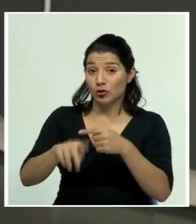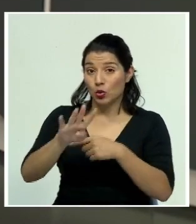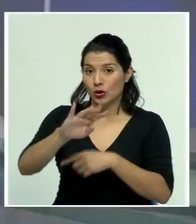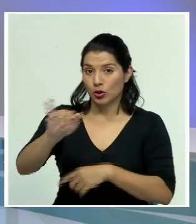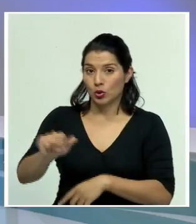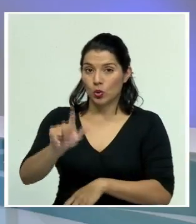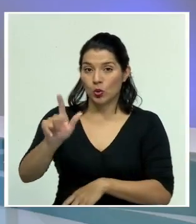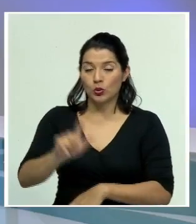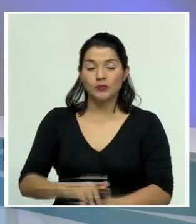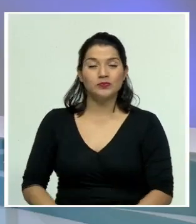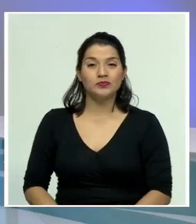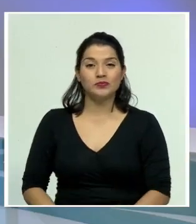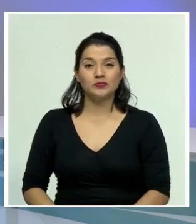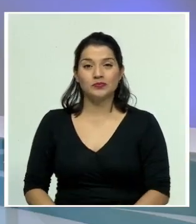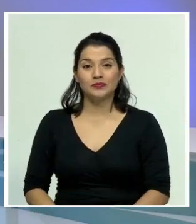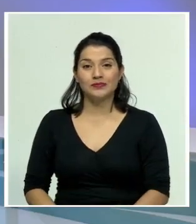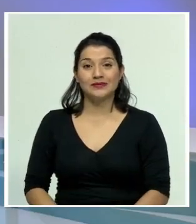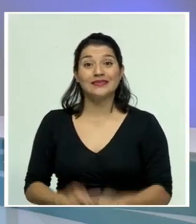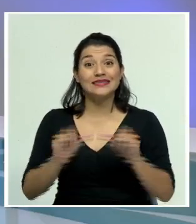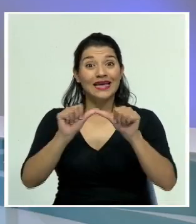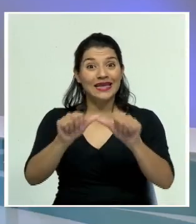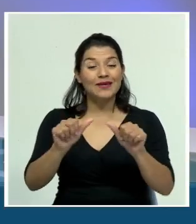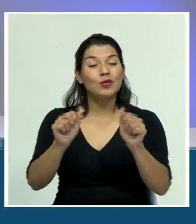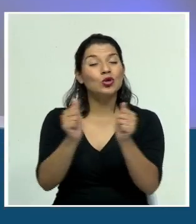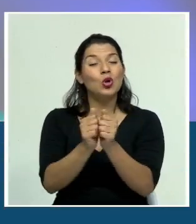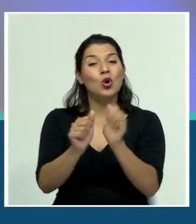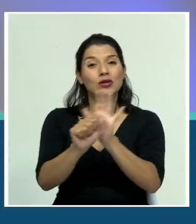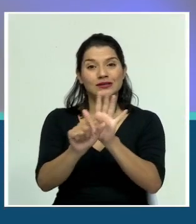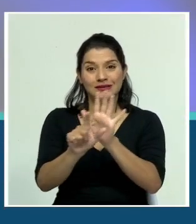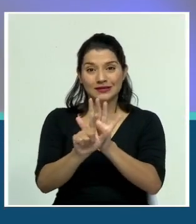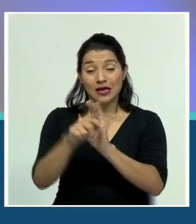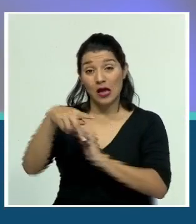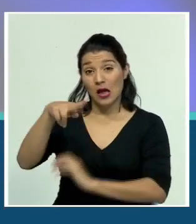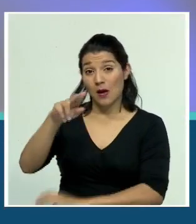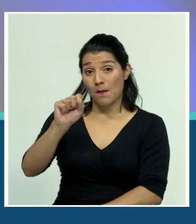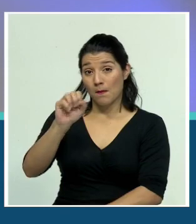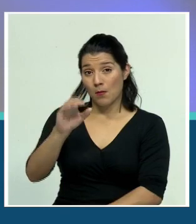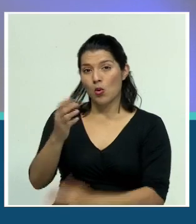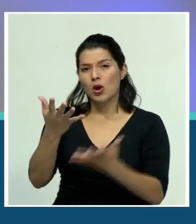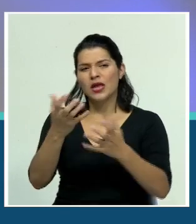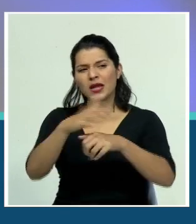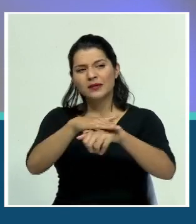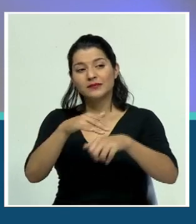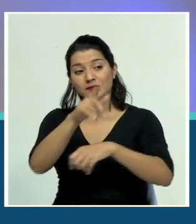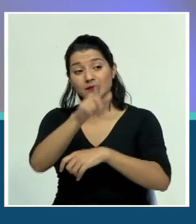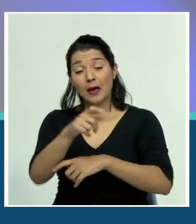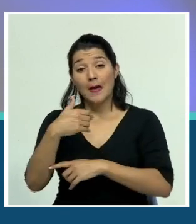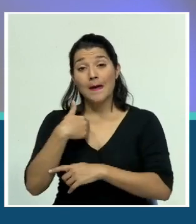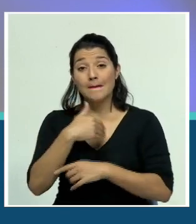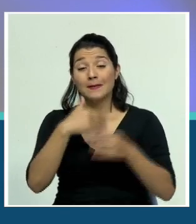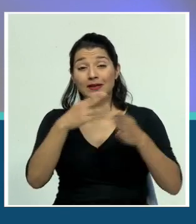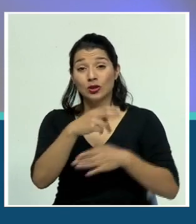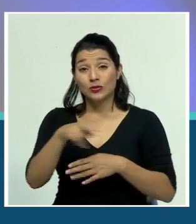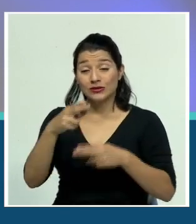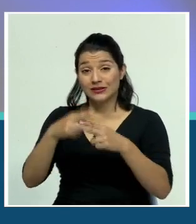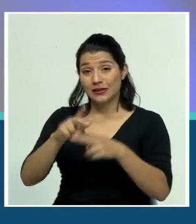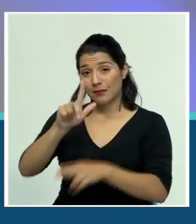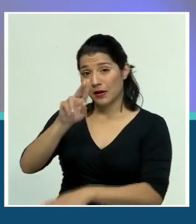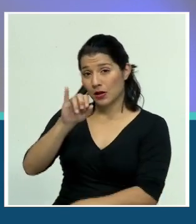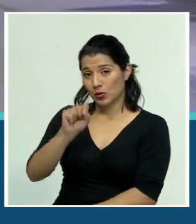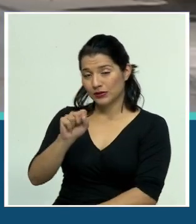julio. Siempre en temas legislativos, la fracción del PUS quiere llamar a cuentas al ministro de Transportes, Luis Amador, para que